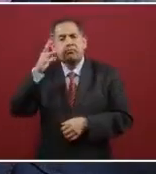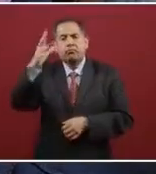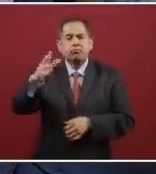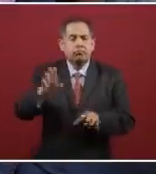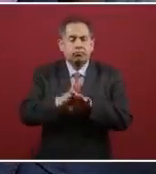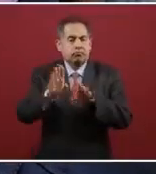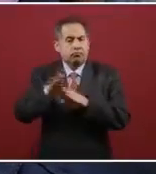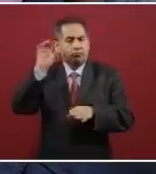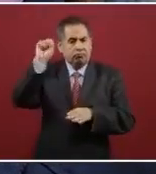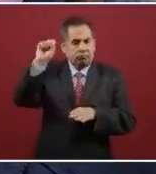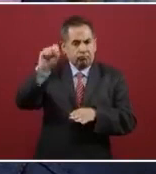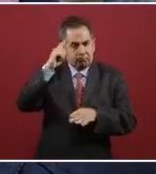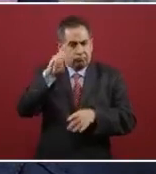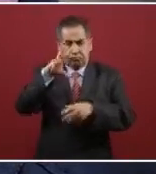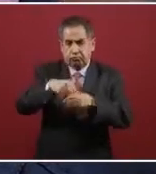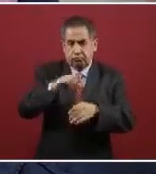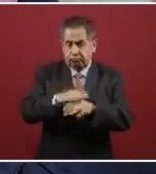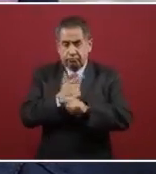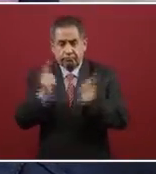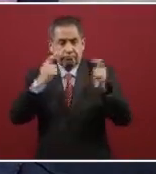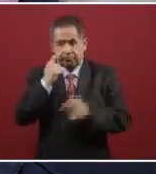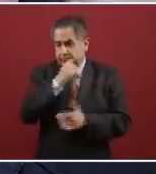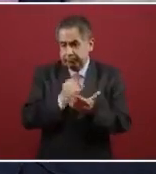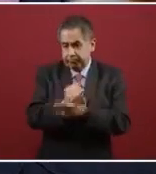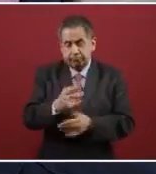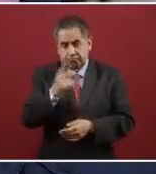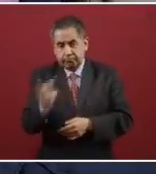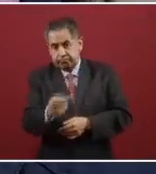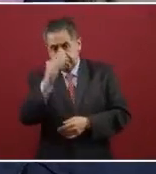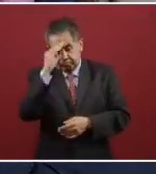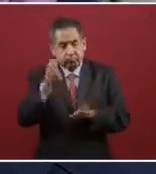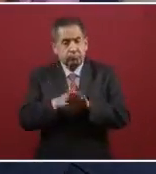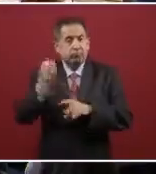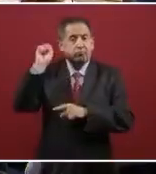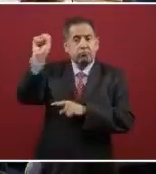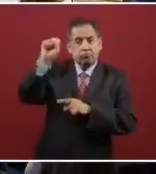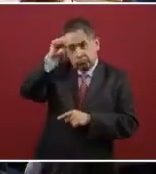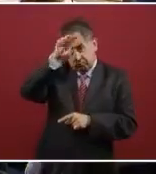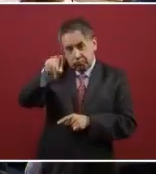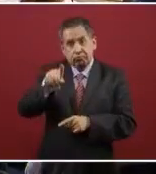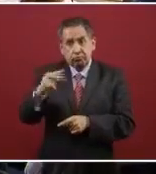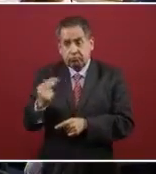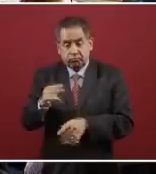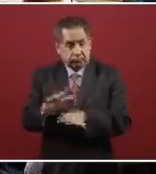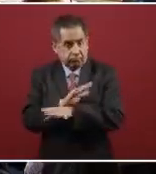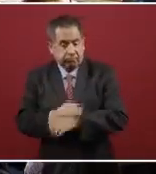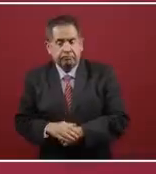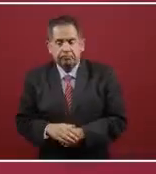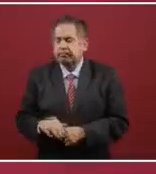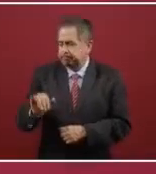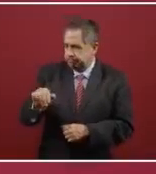los sindicatos, si usted cree que es tiempo también de que haya una renovación en el sindicato minero. Sí, se abordó el